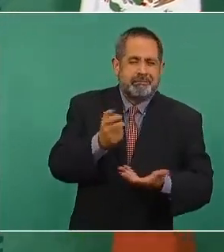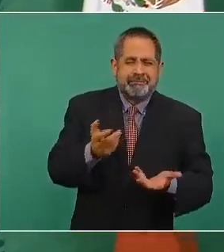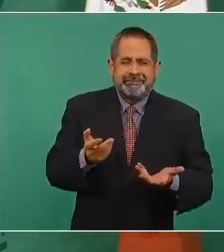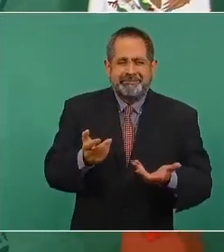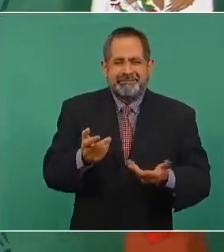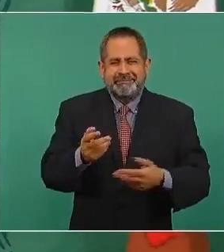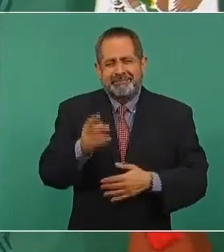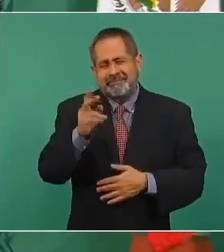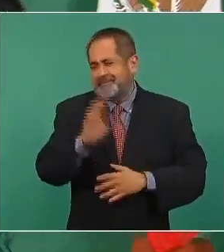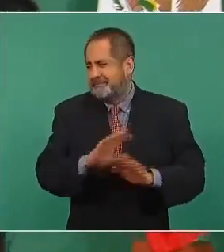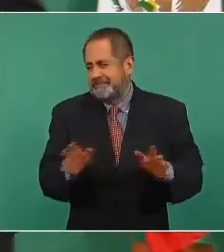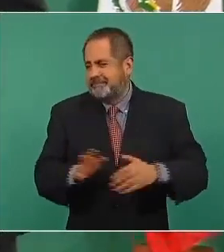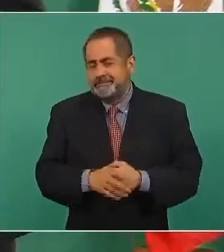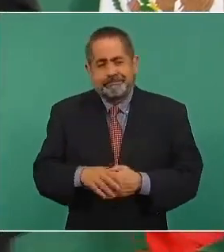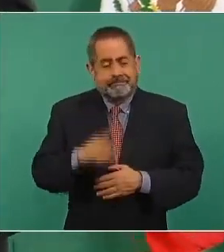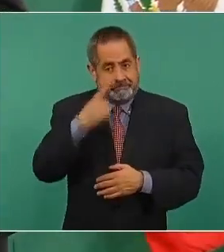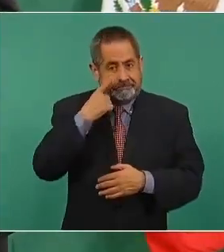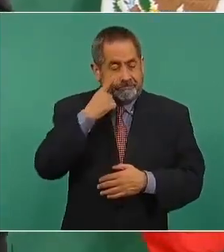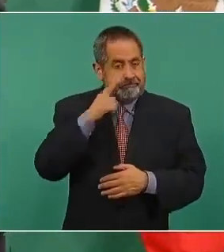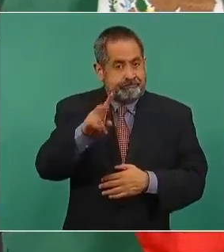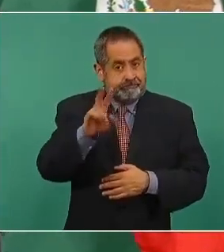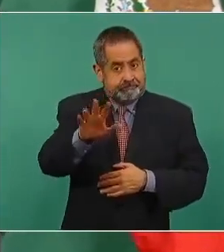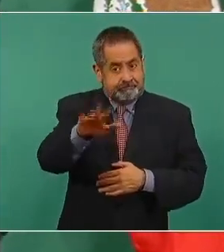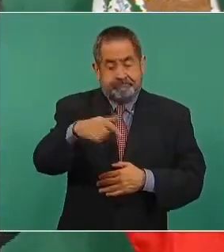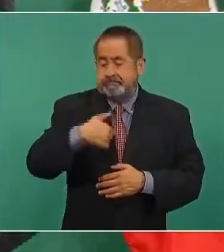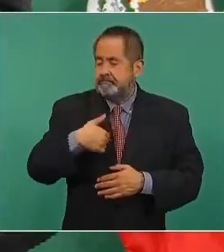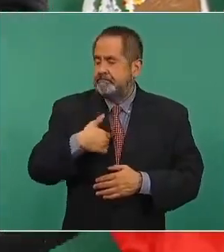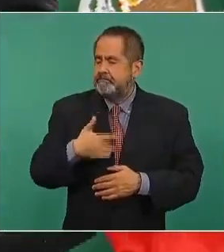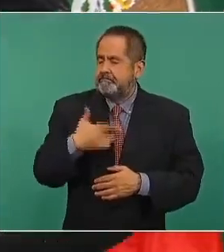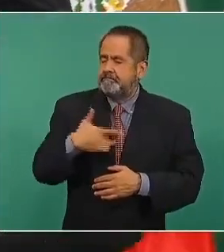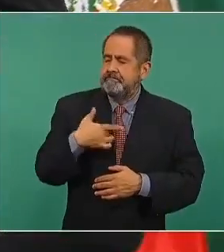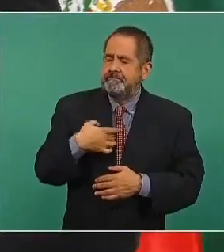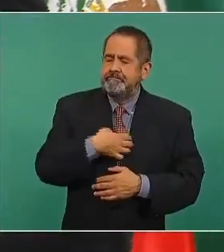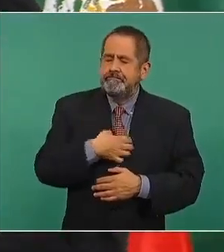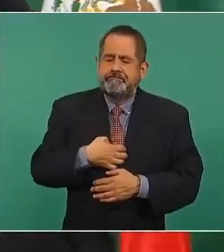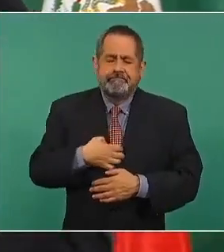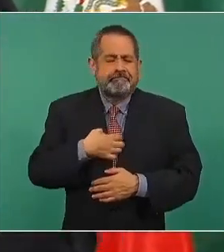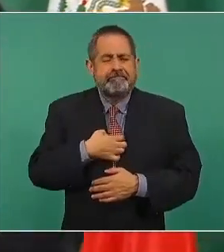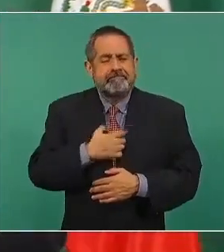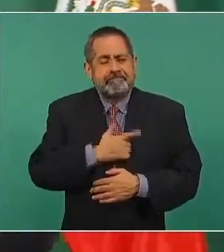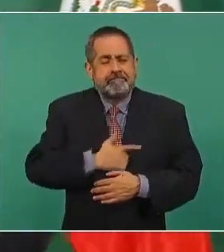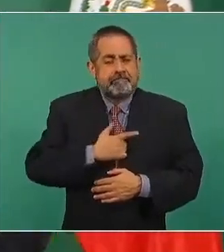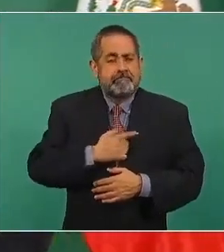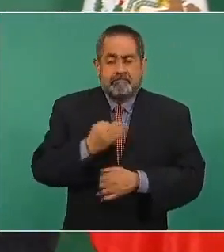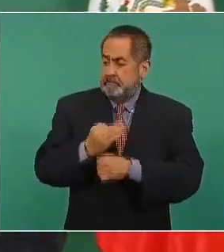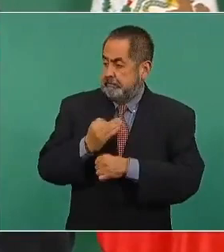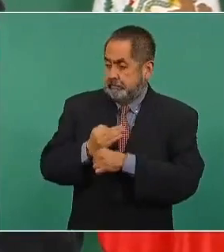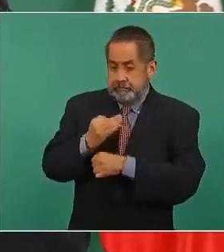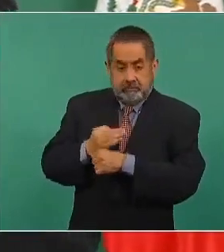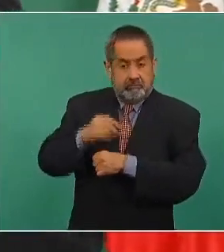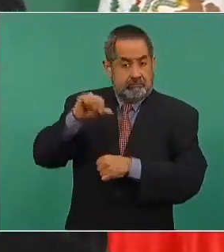A mí me da mucho gusto de que el presupuesto